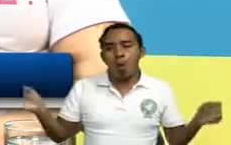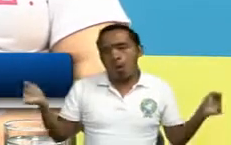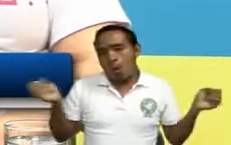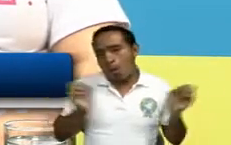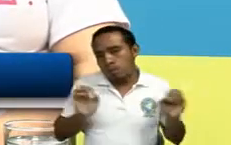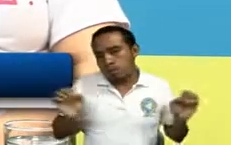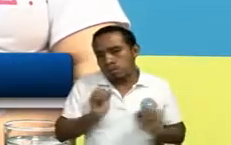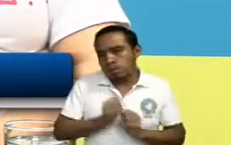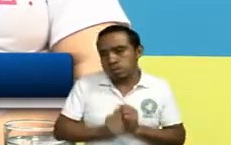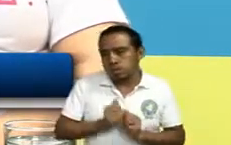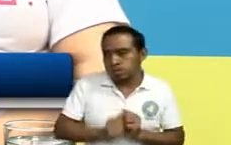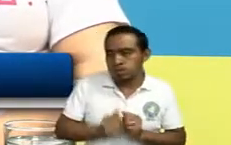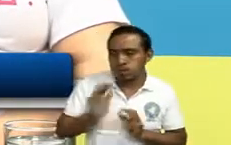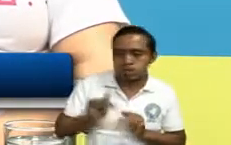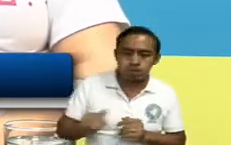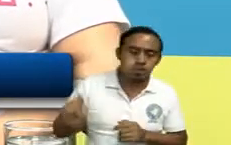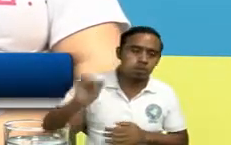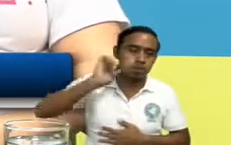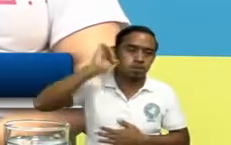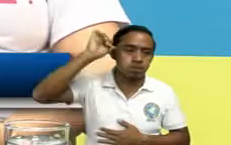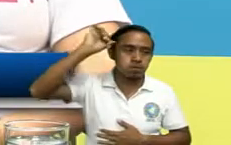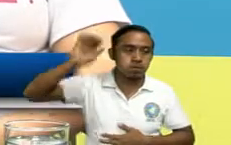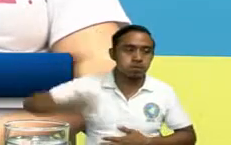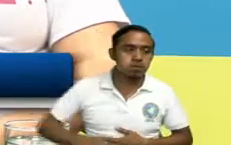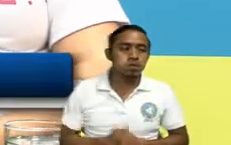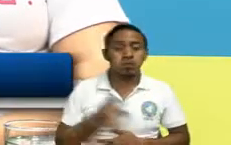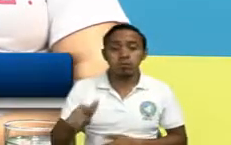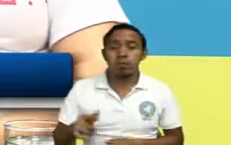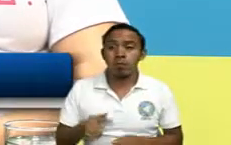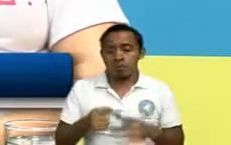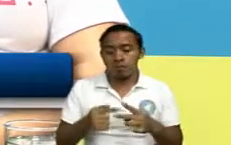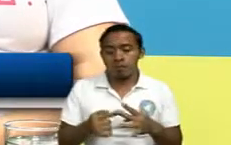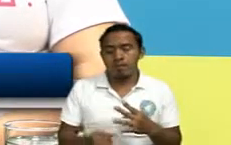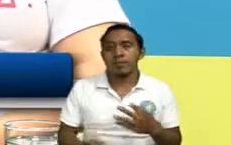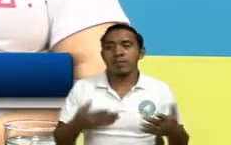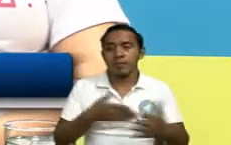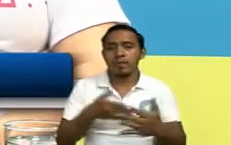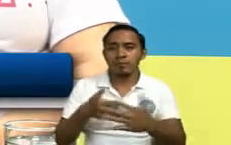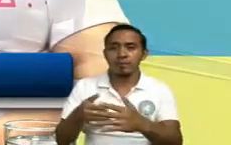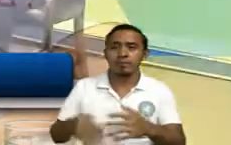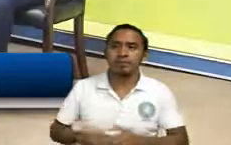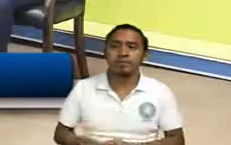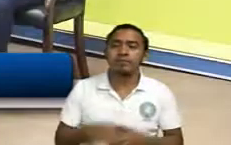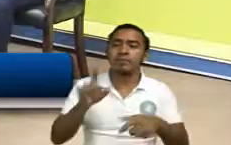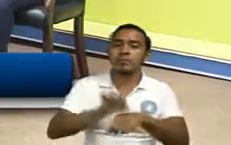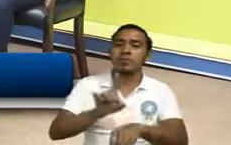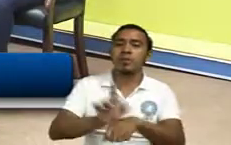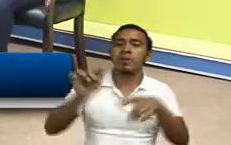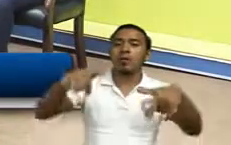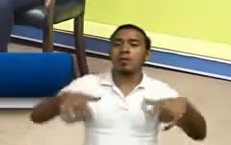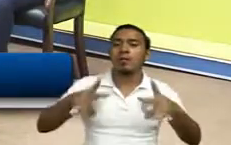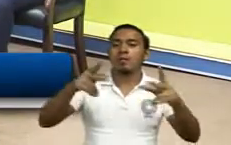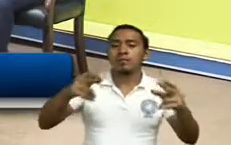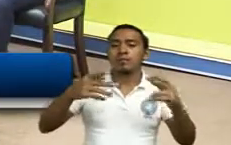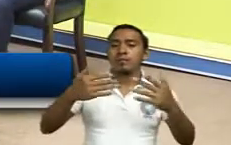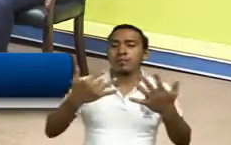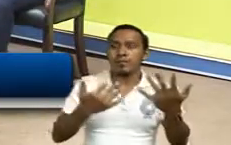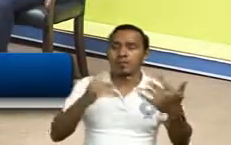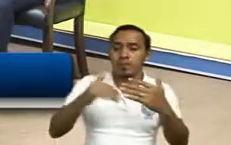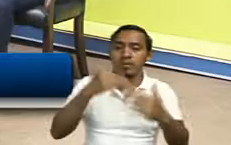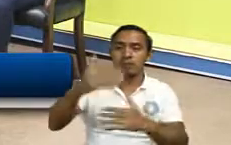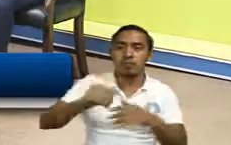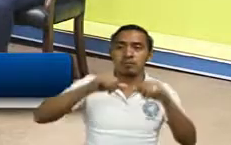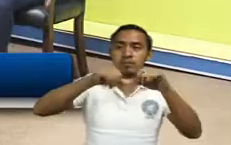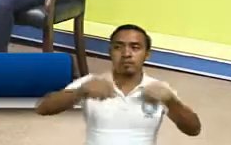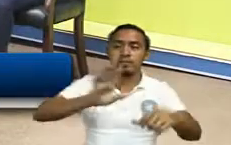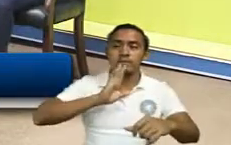trauma que sufra ya en edad adulta. Entonces, todas estas cosas nos generan. Doctora, nos vamos a una pausa, ¿le parece? Claro. Cuando regresemos vamos a